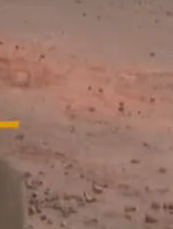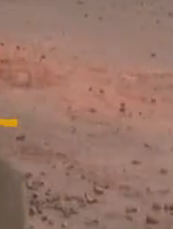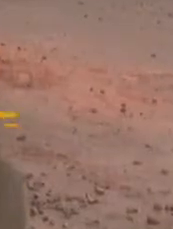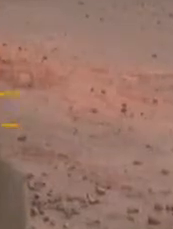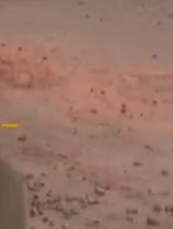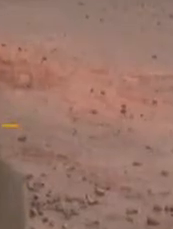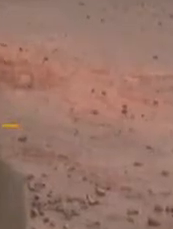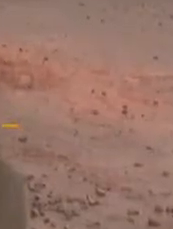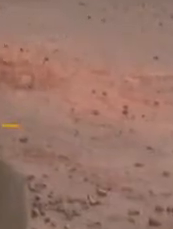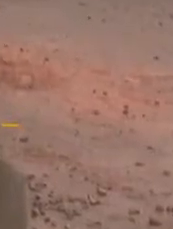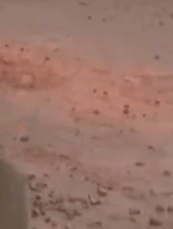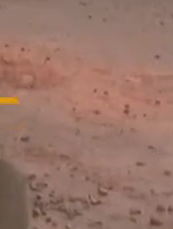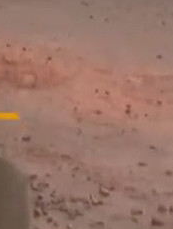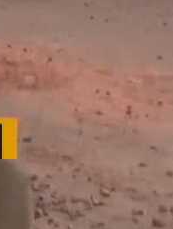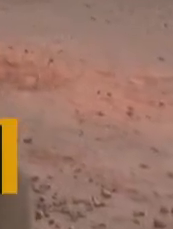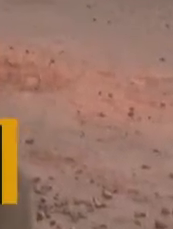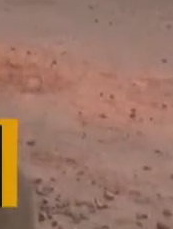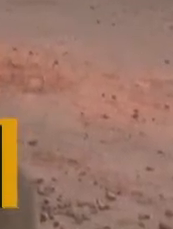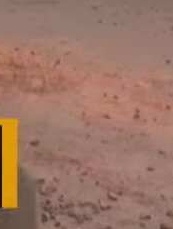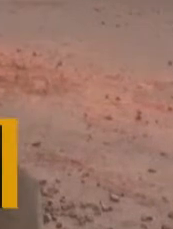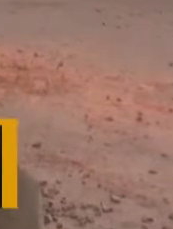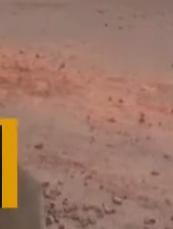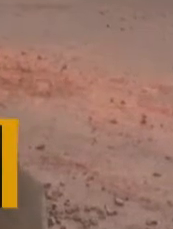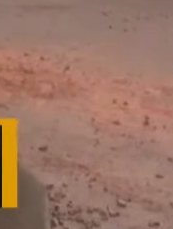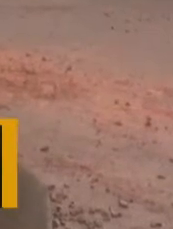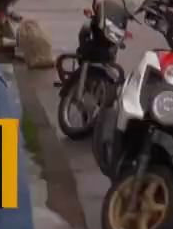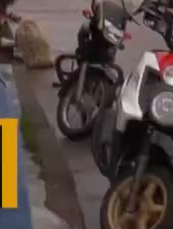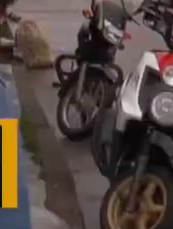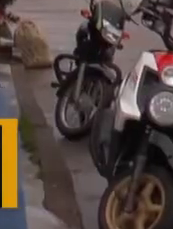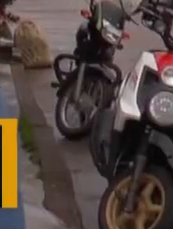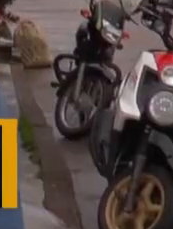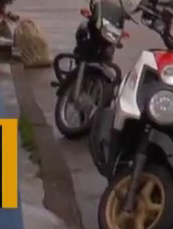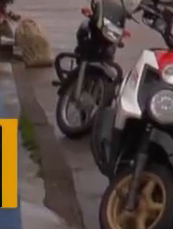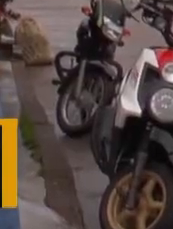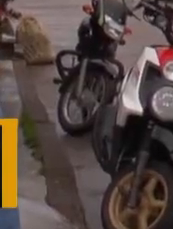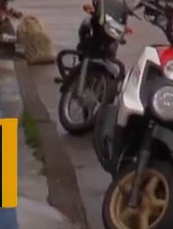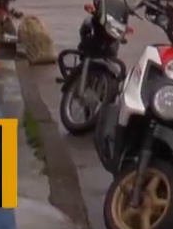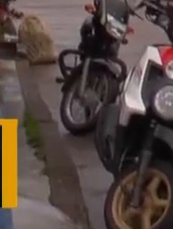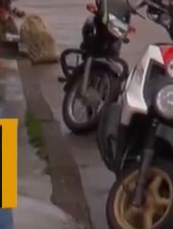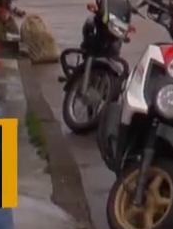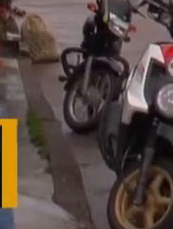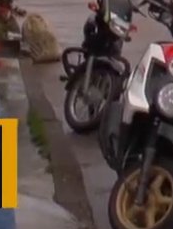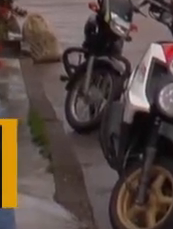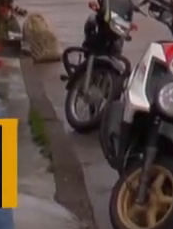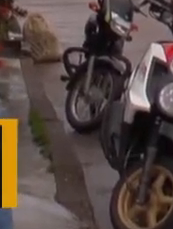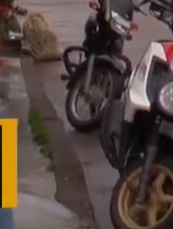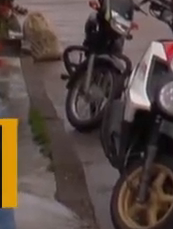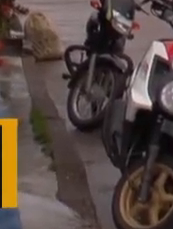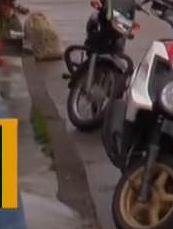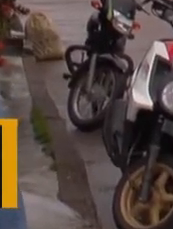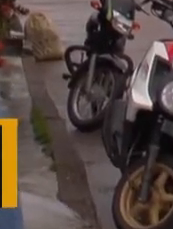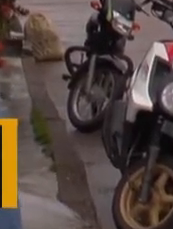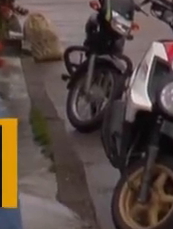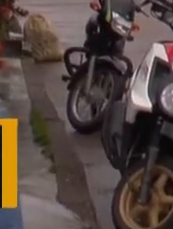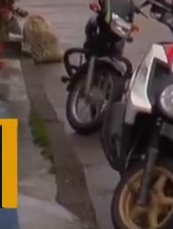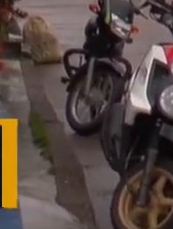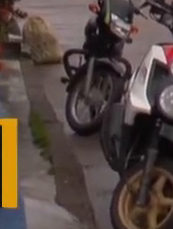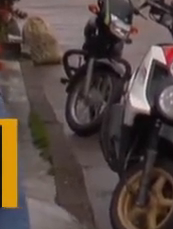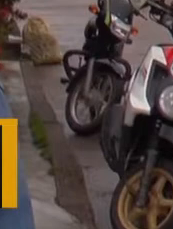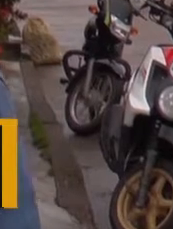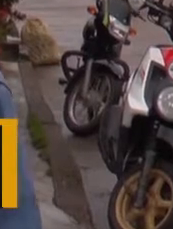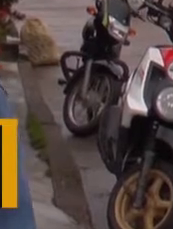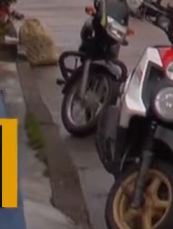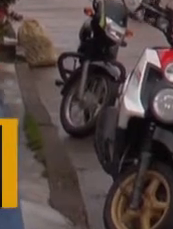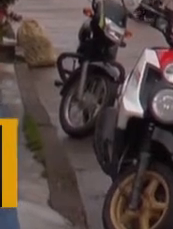para esta obra, de la cual asegura se siente orgulloso. Uy, algo, un ingreso bueno para la familia y gracias a Dios,